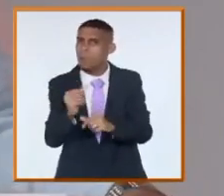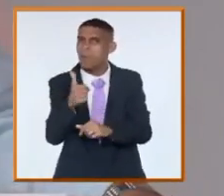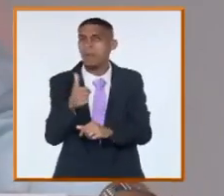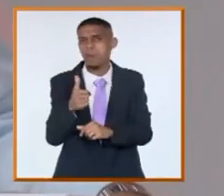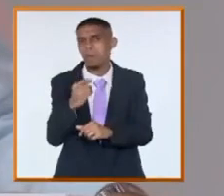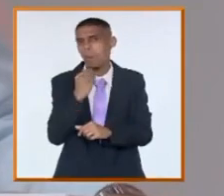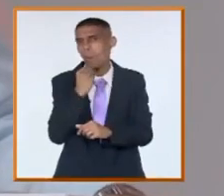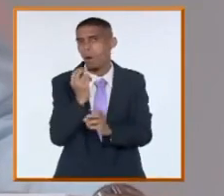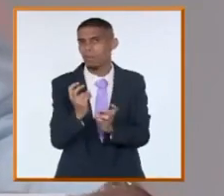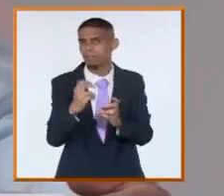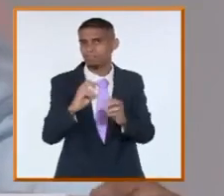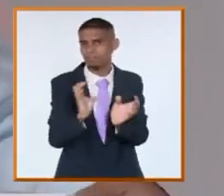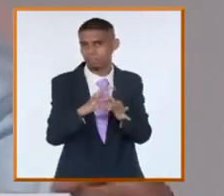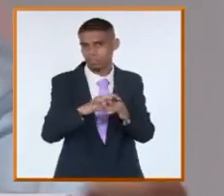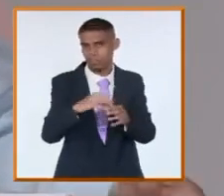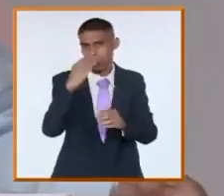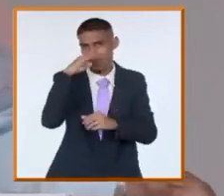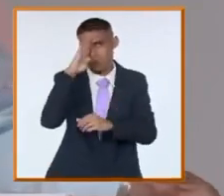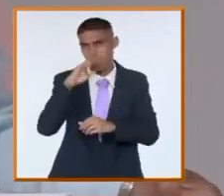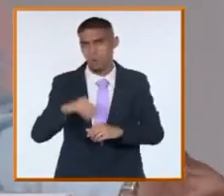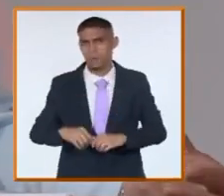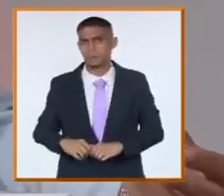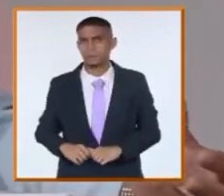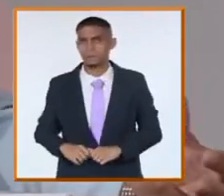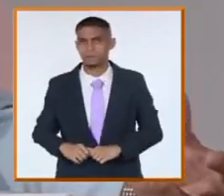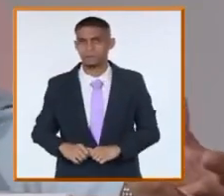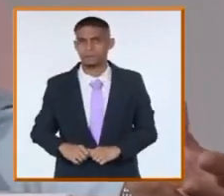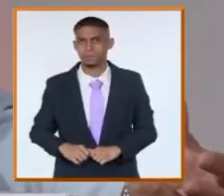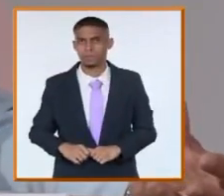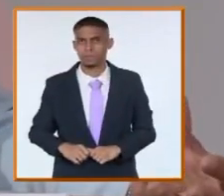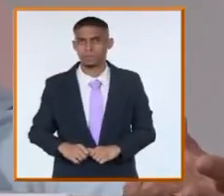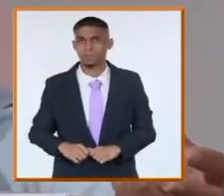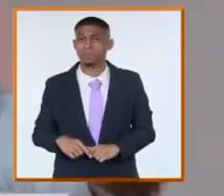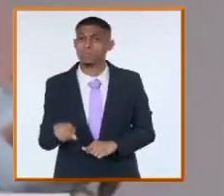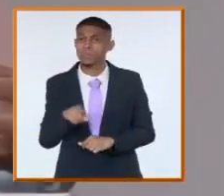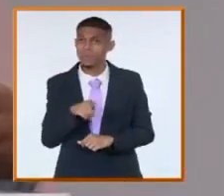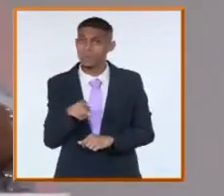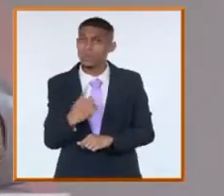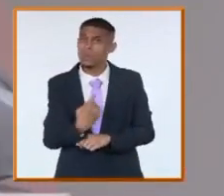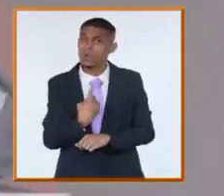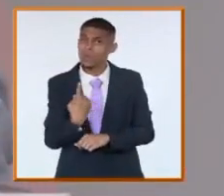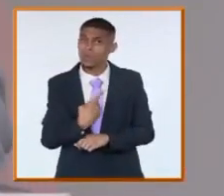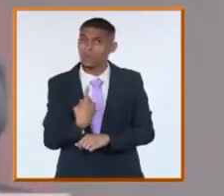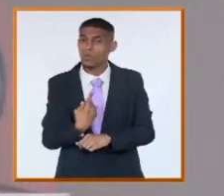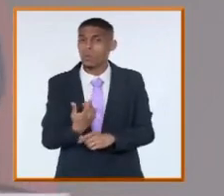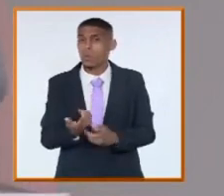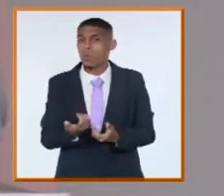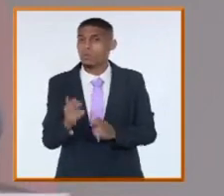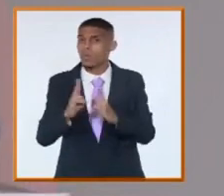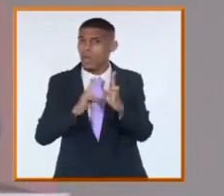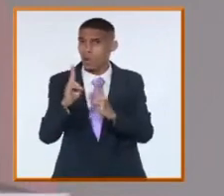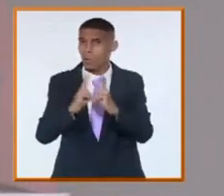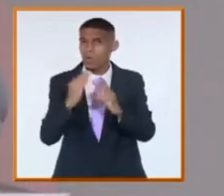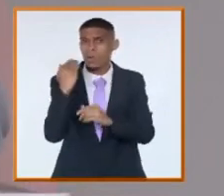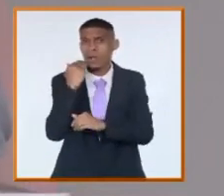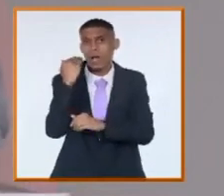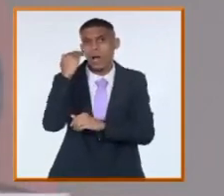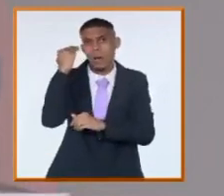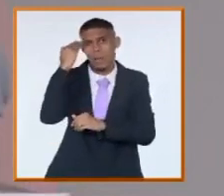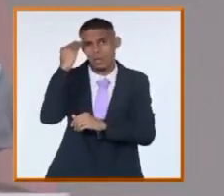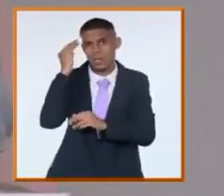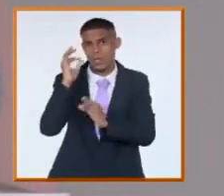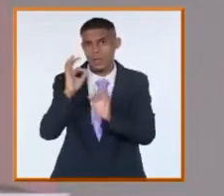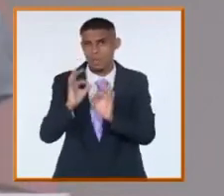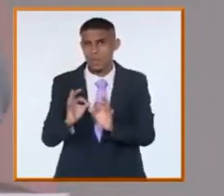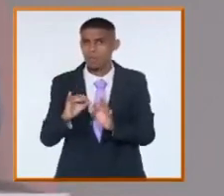a lo que quieren o lo que se Proponen hacer y con eso nosotros de acuerdo a la capacidad constructiva